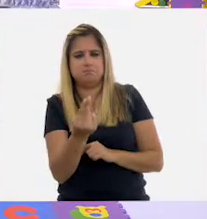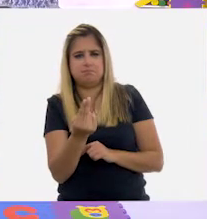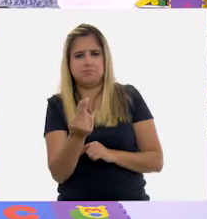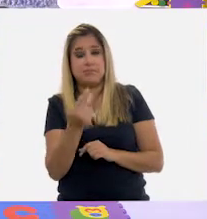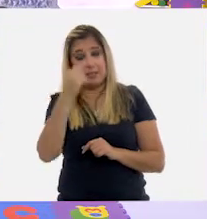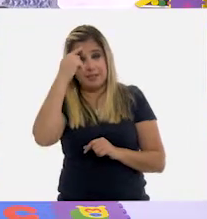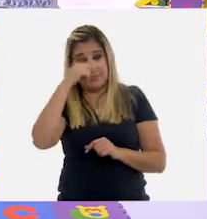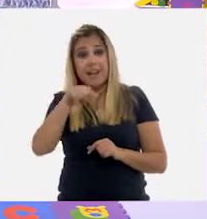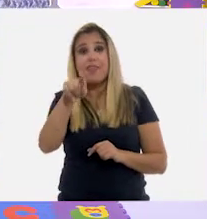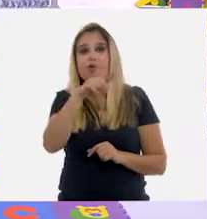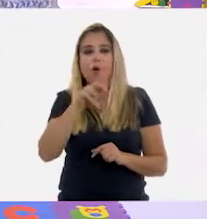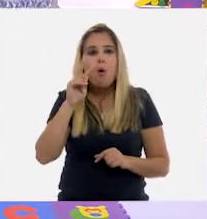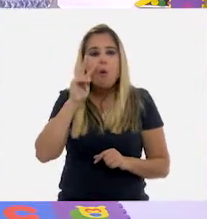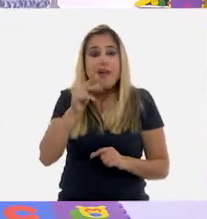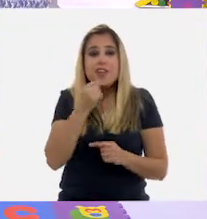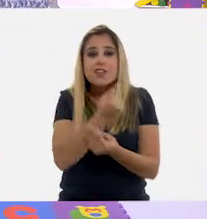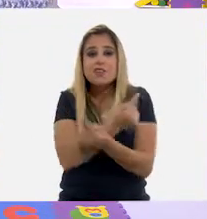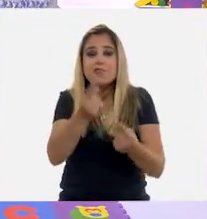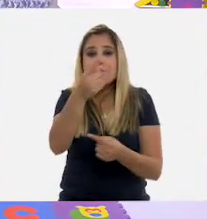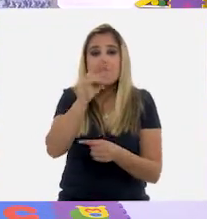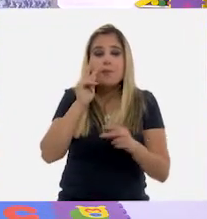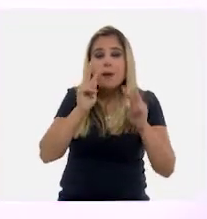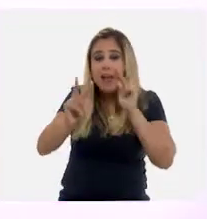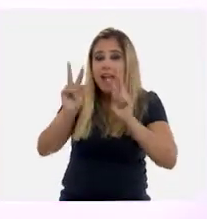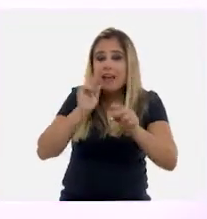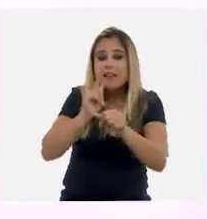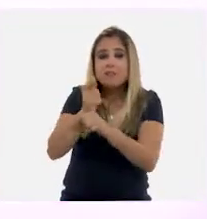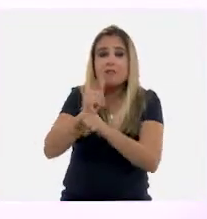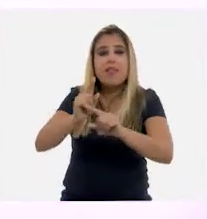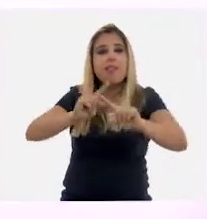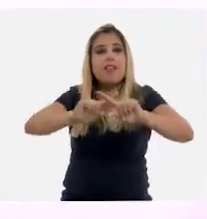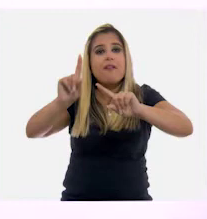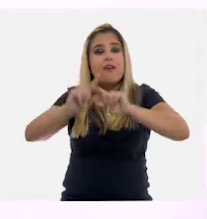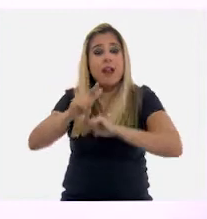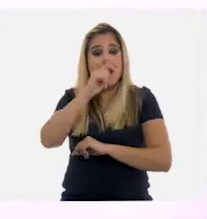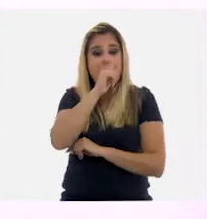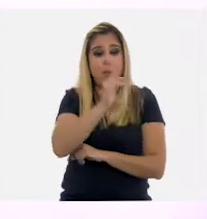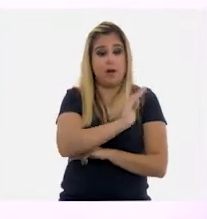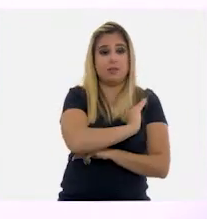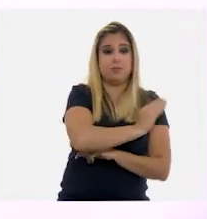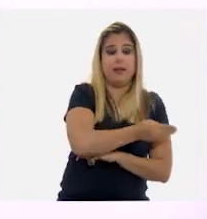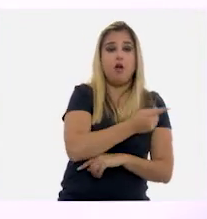para que también veamos, niños, cómo es cómo se diferencia nuestra lengua